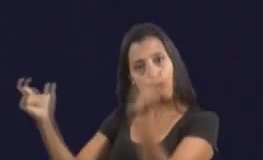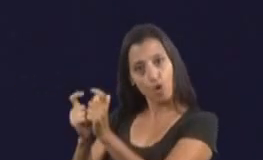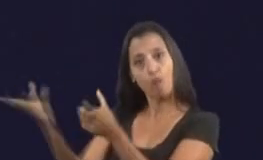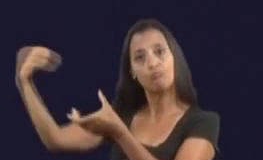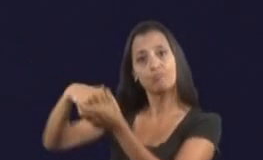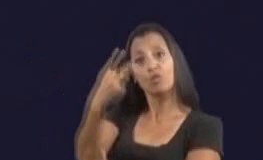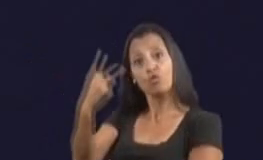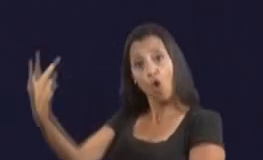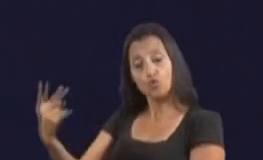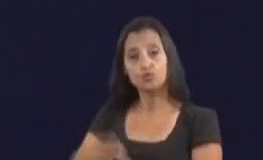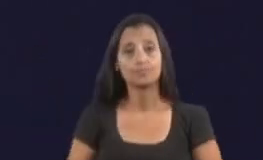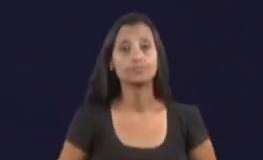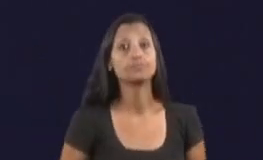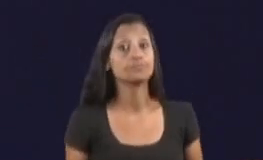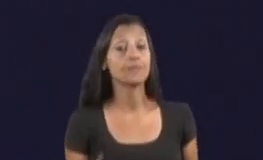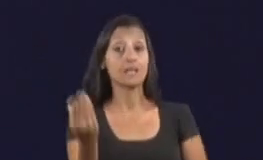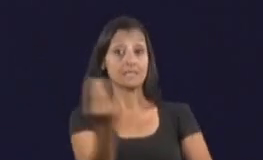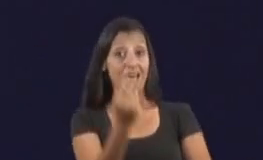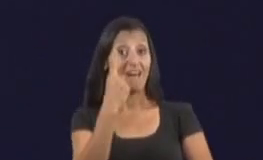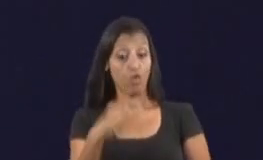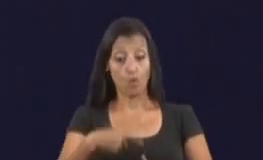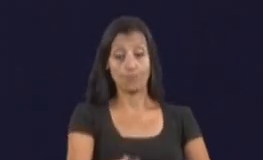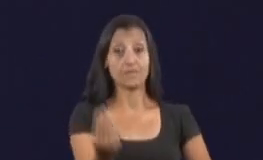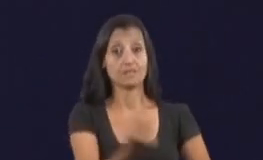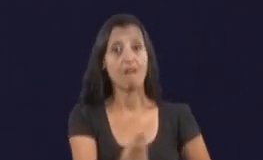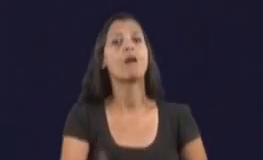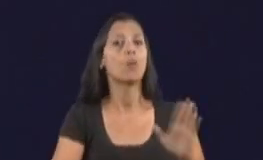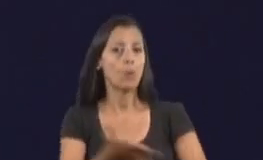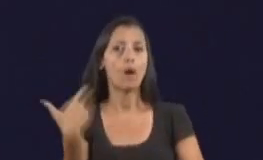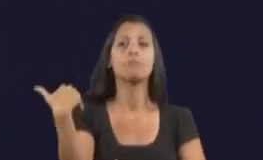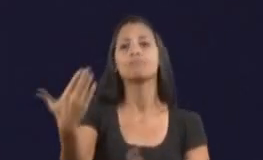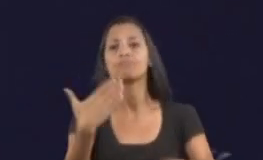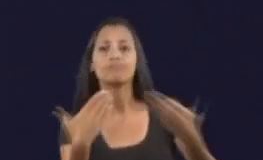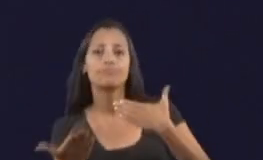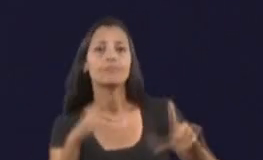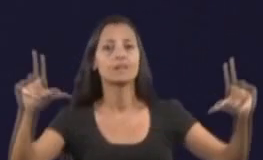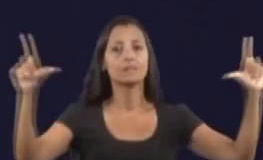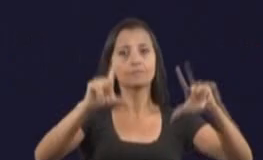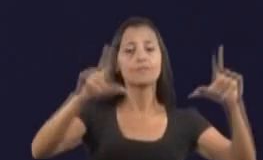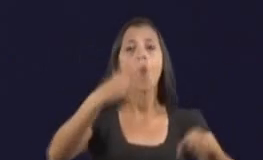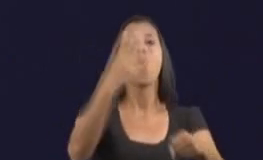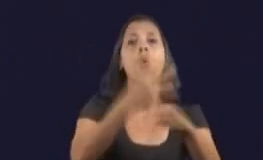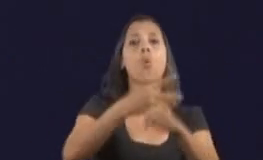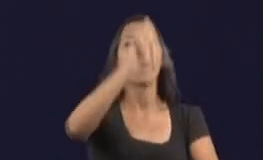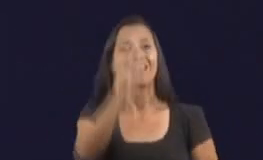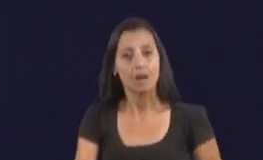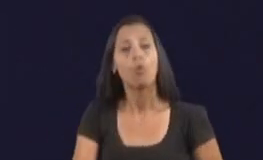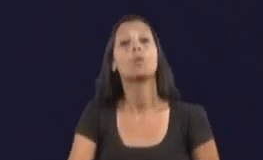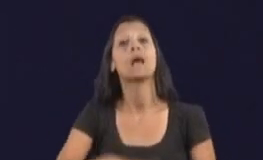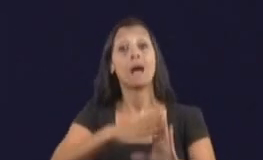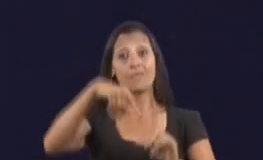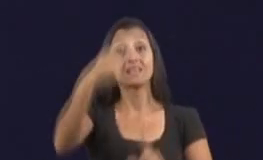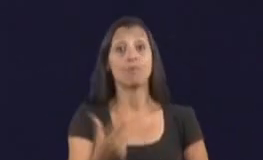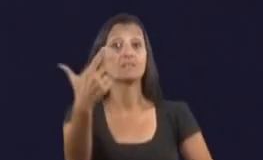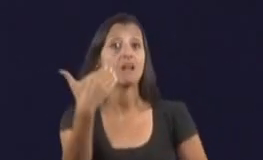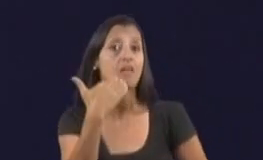Meloni. El sábado va a dar una entrevista al programa televisivo Cuarta República y a las 15 horas brindará